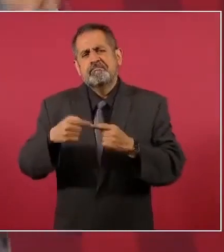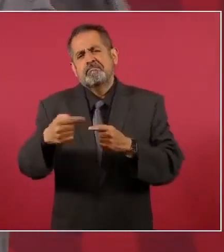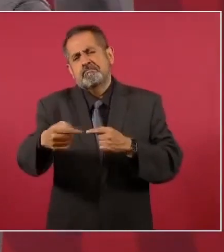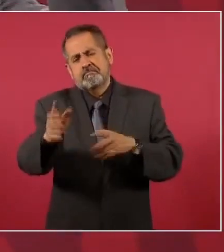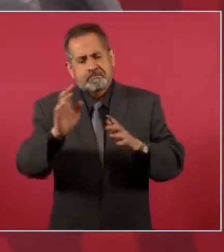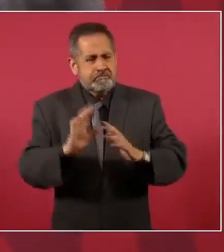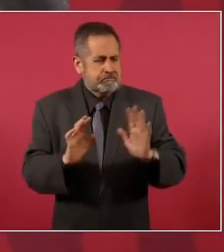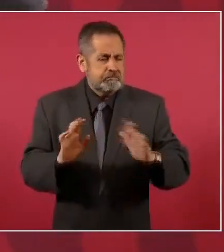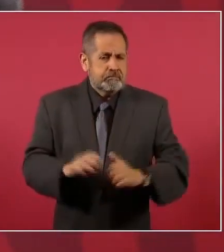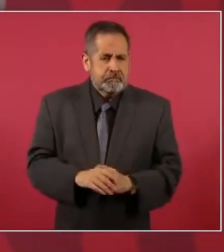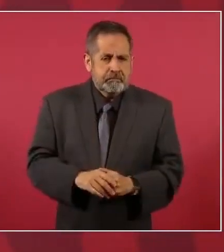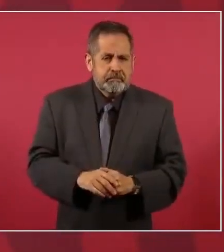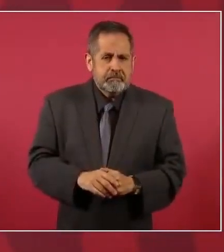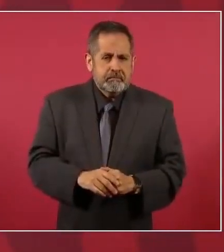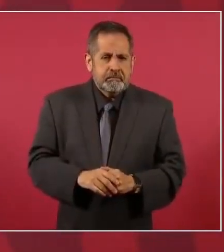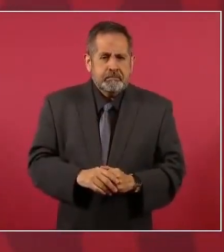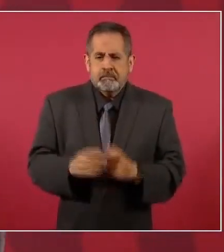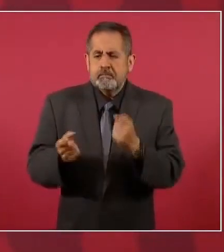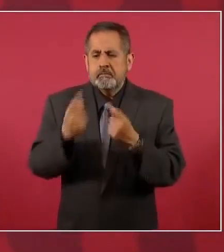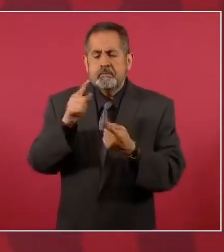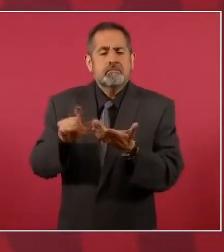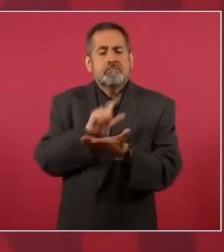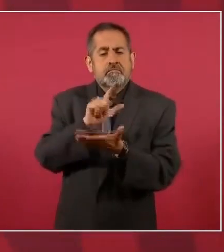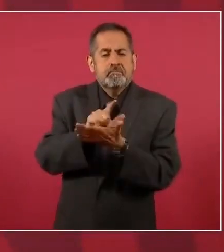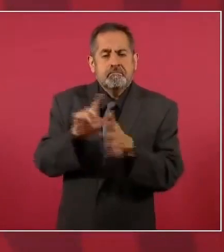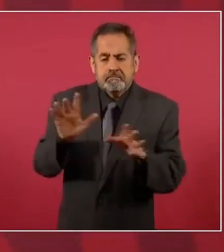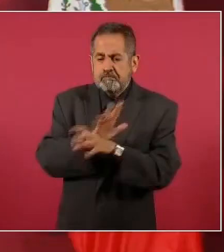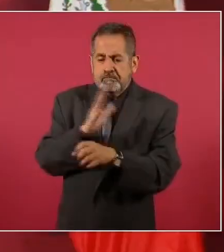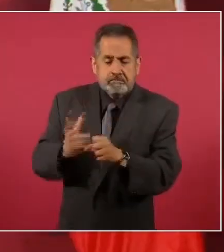Y se han ido presentando reformas.